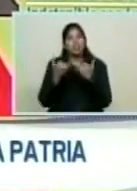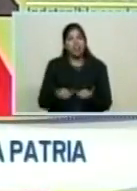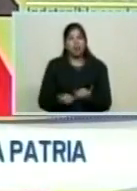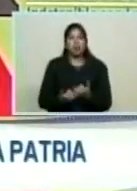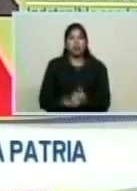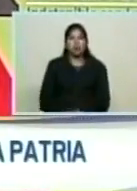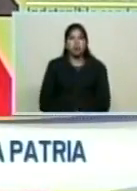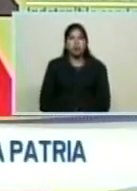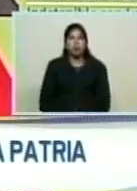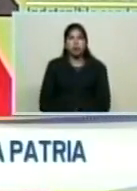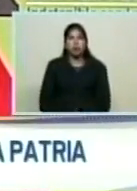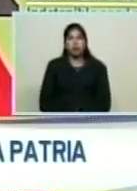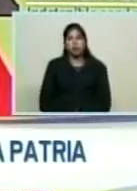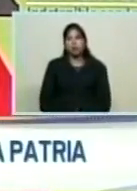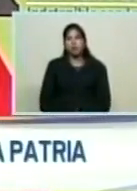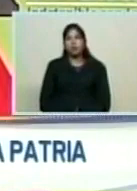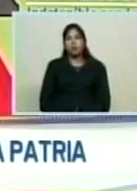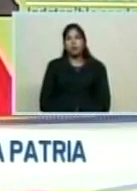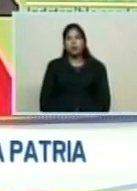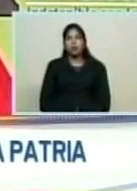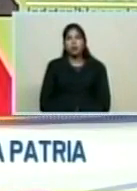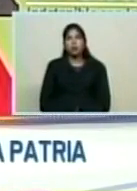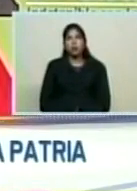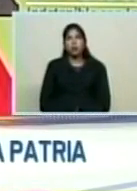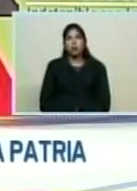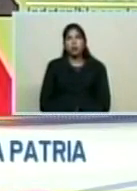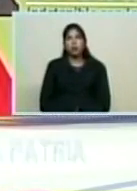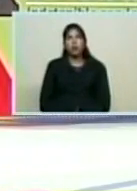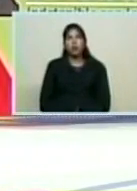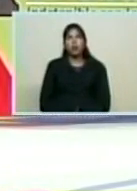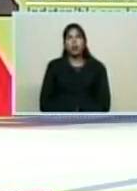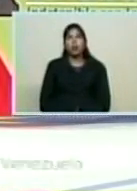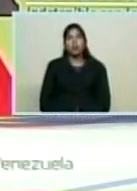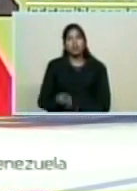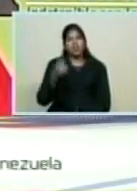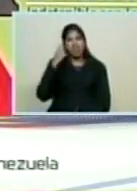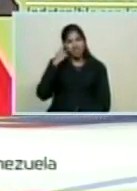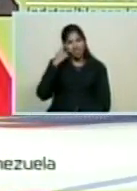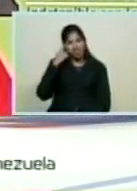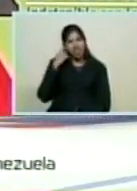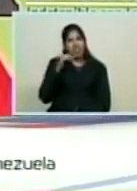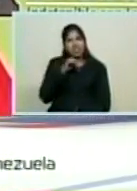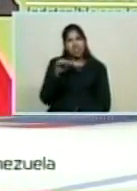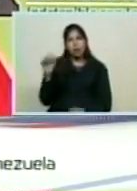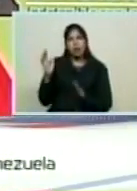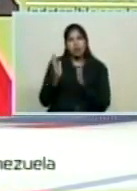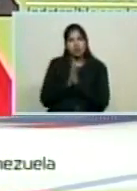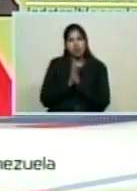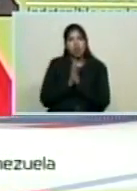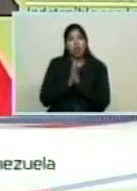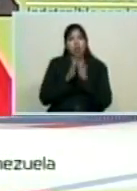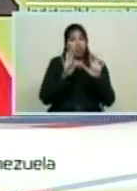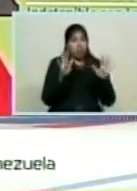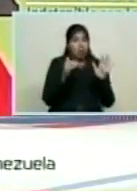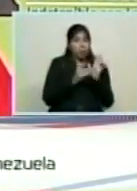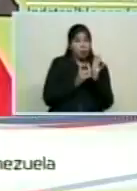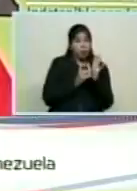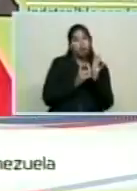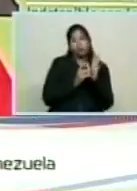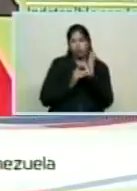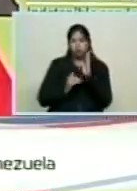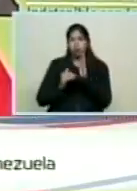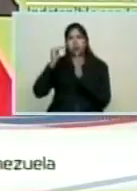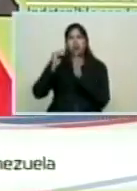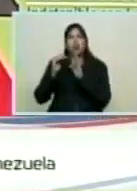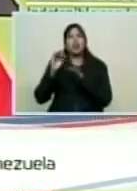inmediata que reciben por recreación de la Semana Mayor de 10 mil bolívares a 500 mil. Por